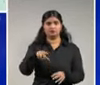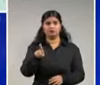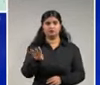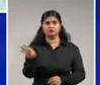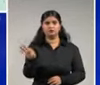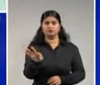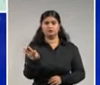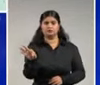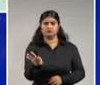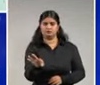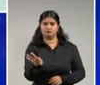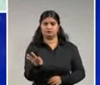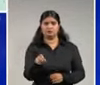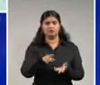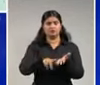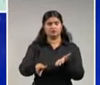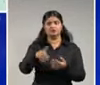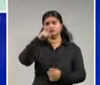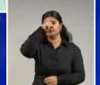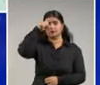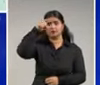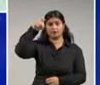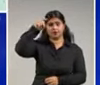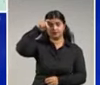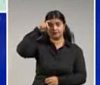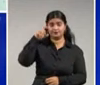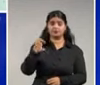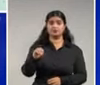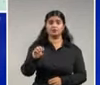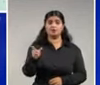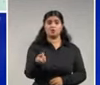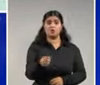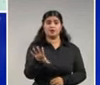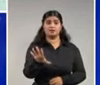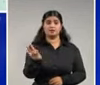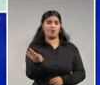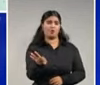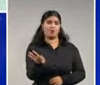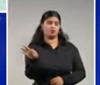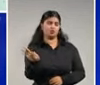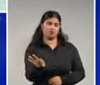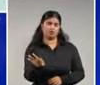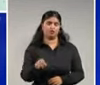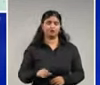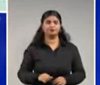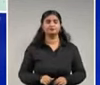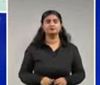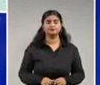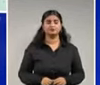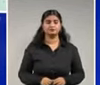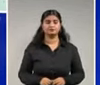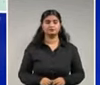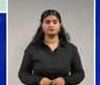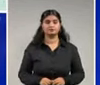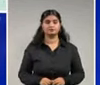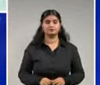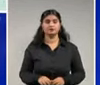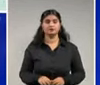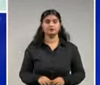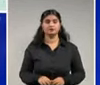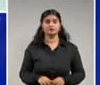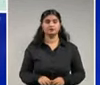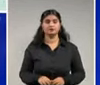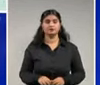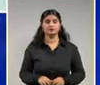la provincia de Santi Espíritus, un 0,5%. Como también se puede apreciar en el gráfico,